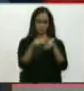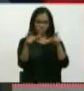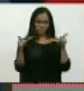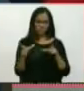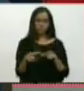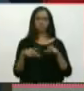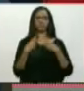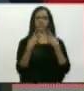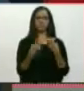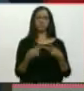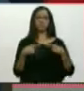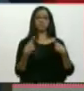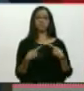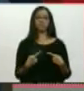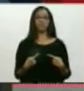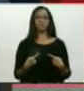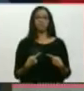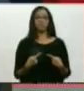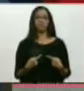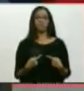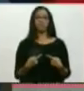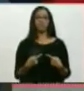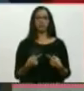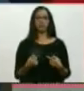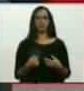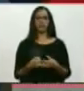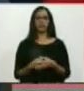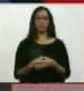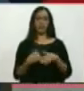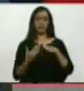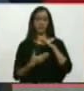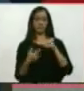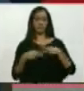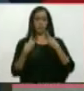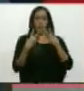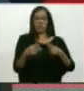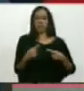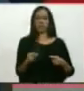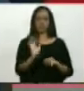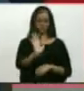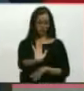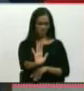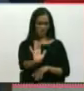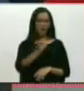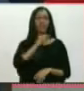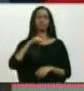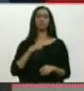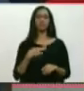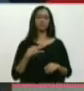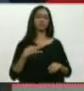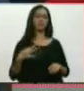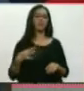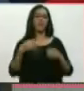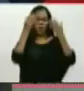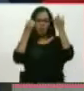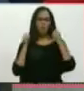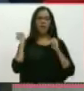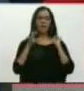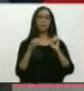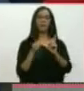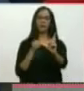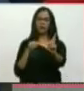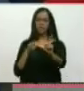Voluntad Popular, que la base de Voluntad Popular dijo, ya va, a nosotros nos utilizaron para la guarimba y nos pagaron 20 dólares por